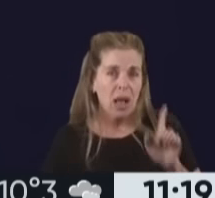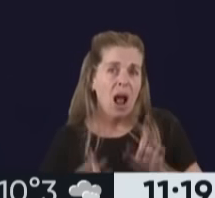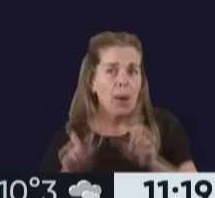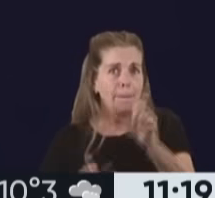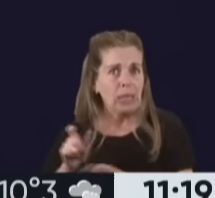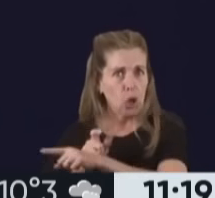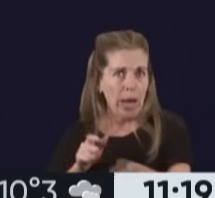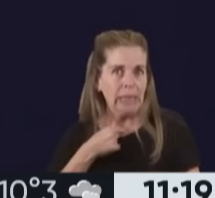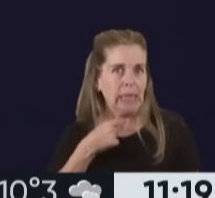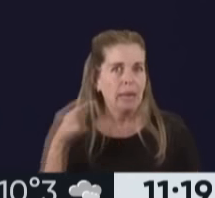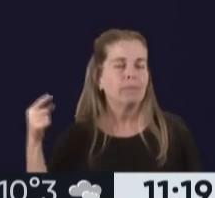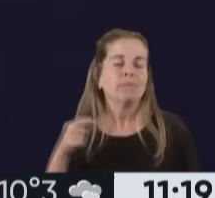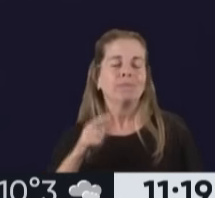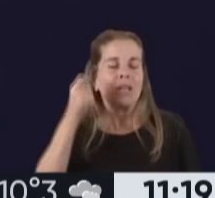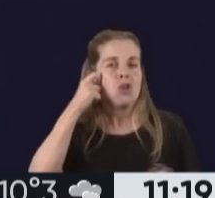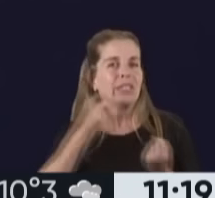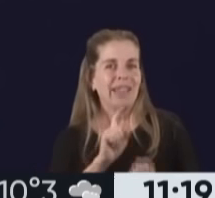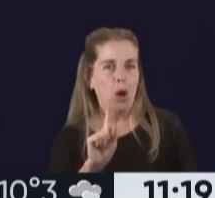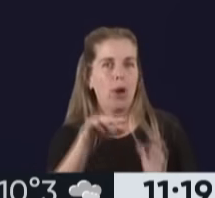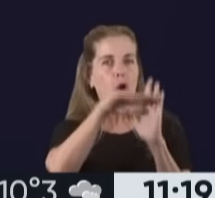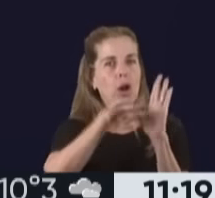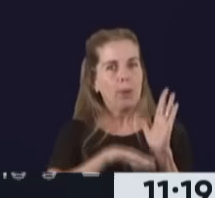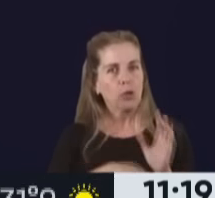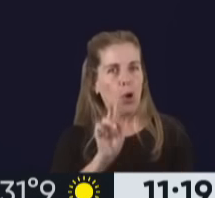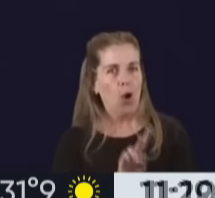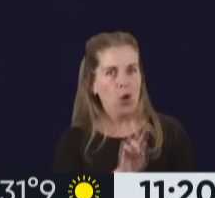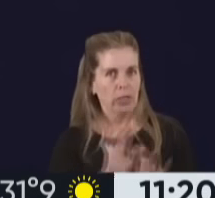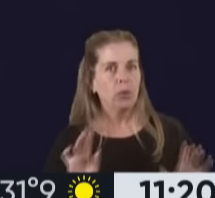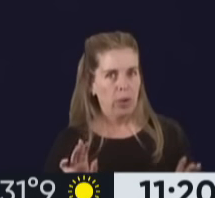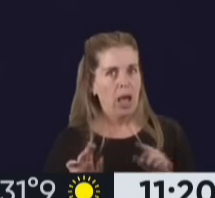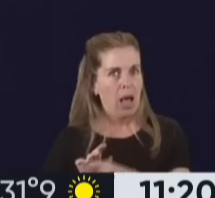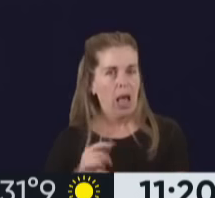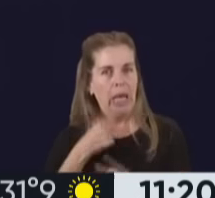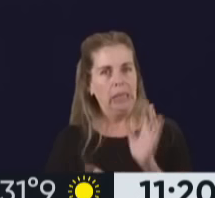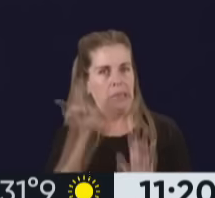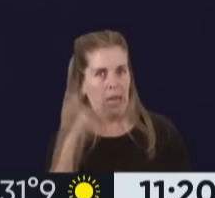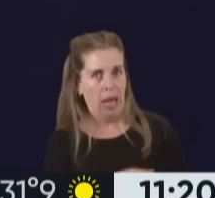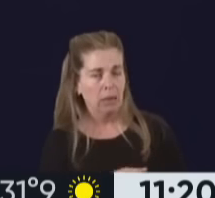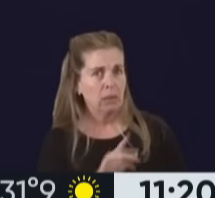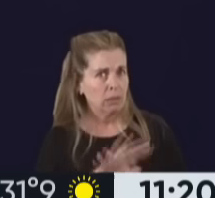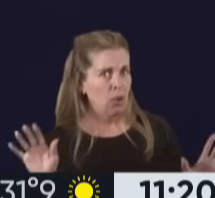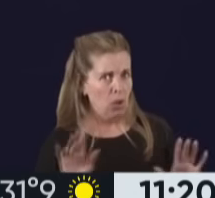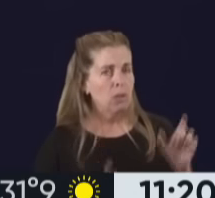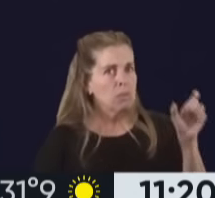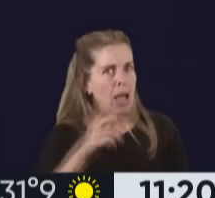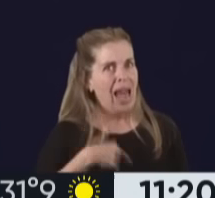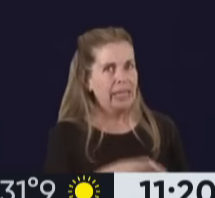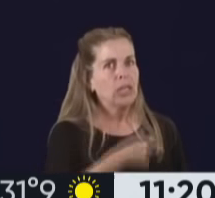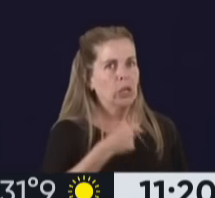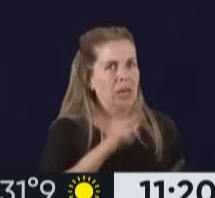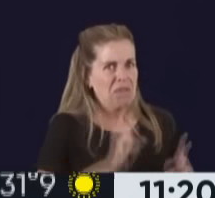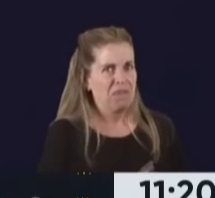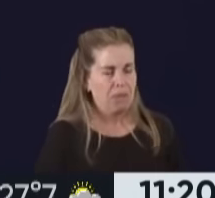eliminar el protocolo. La gran mayoría de los argentinos respalda esta valiosa herramienta que nos devolvió el orden en las calles y que garantiza